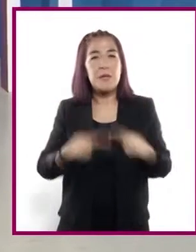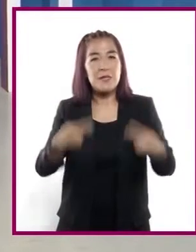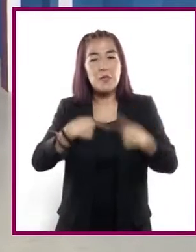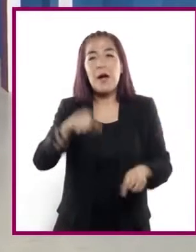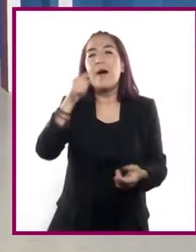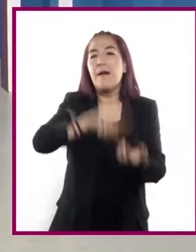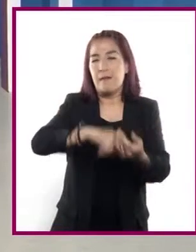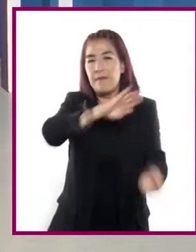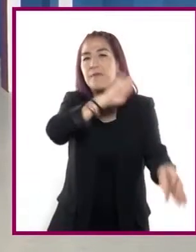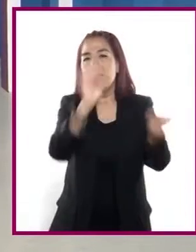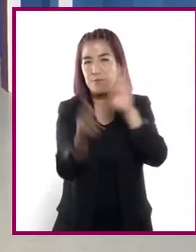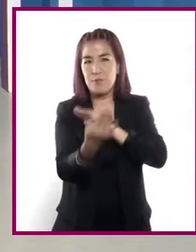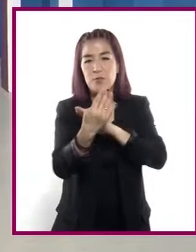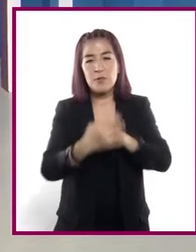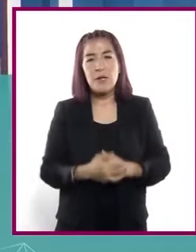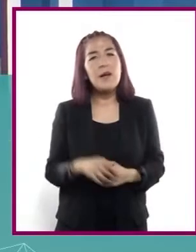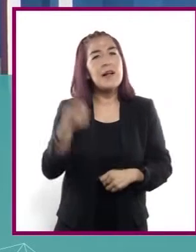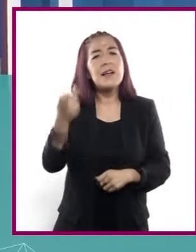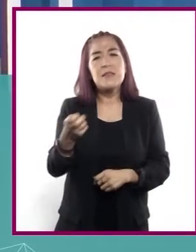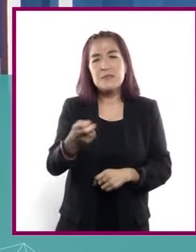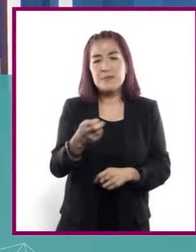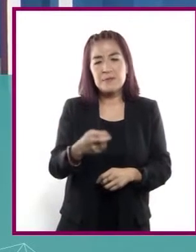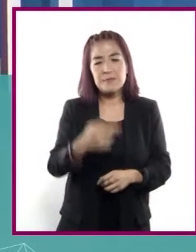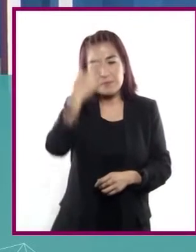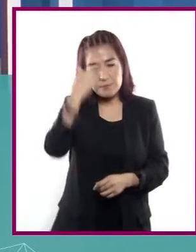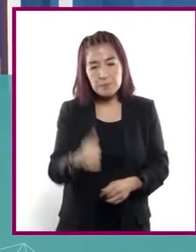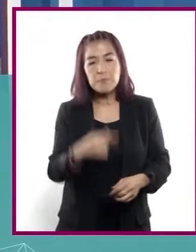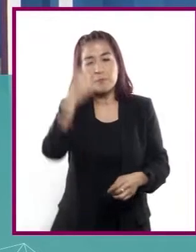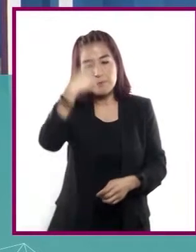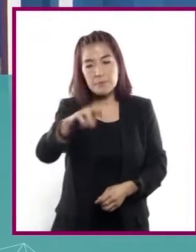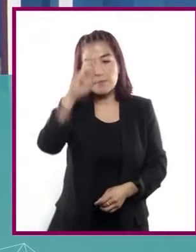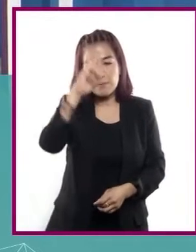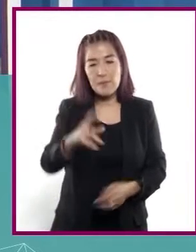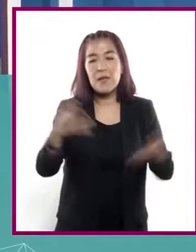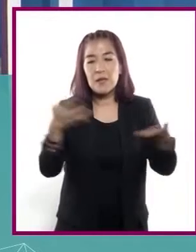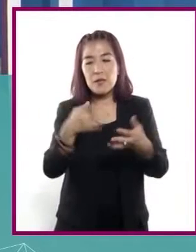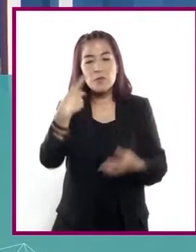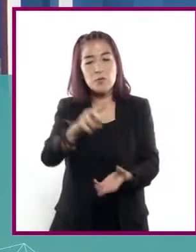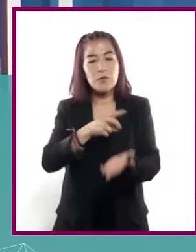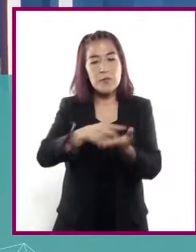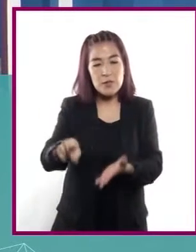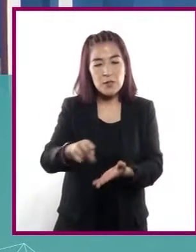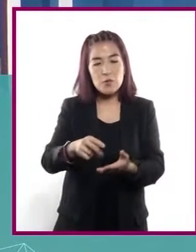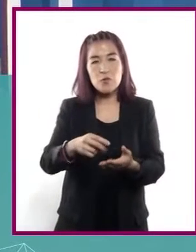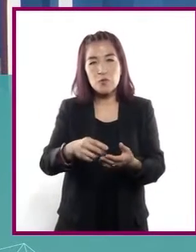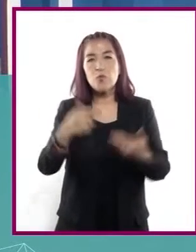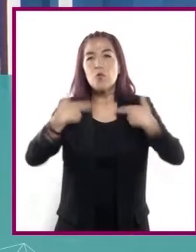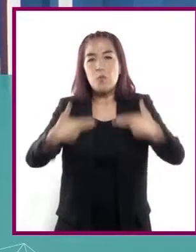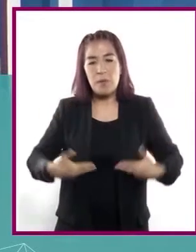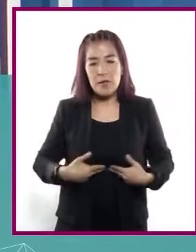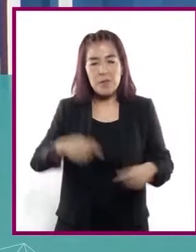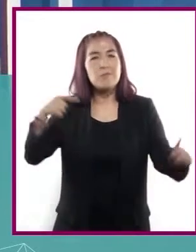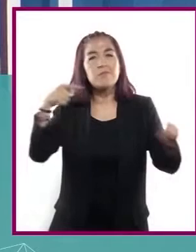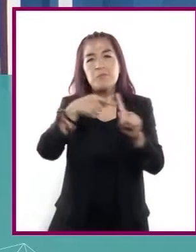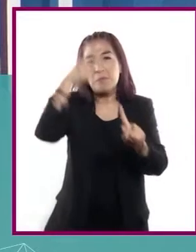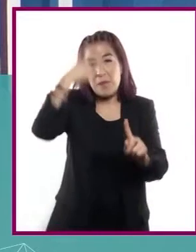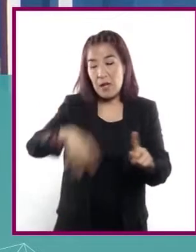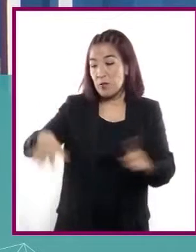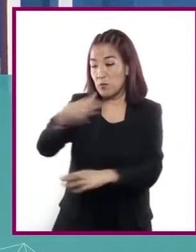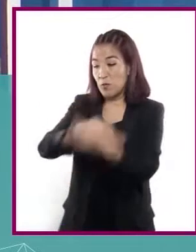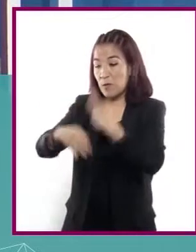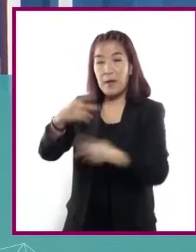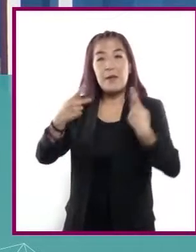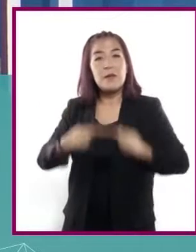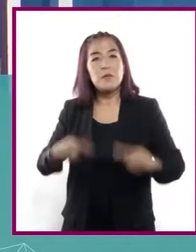mundo. Esta condición de respetar y hacer respetar los derechos humanos encamina a las